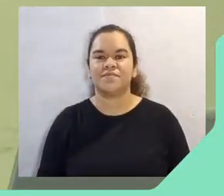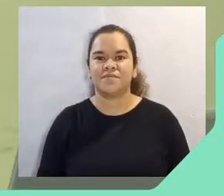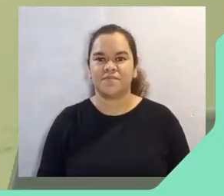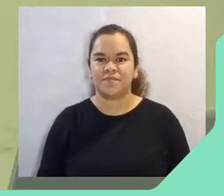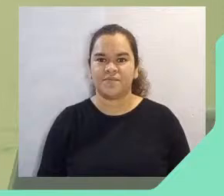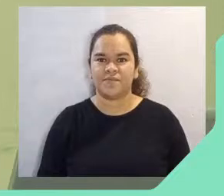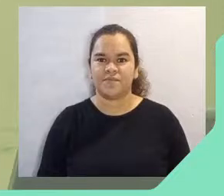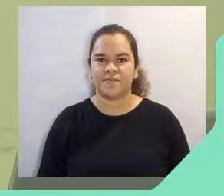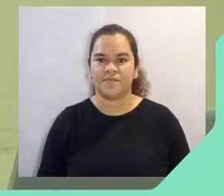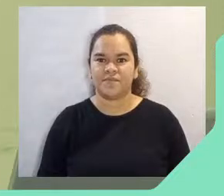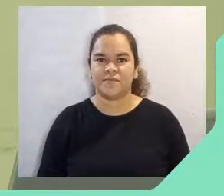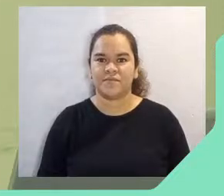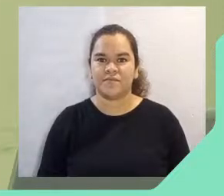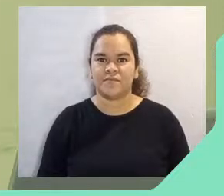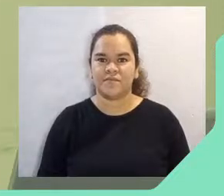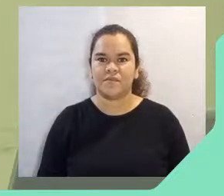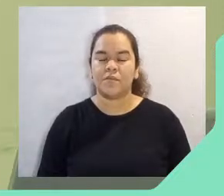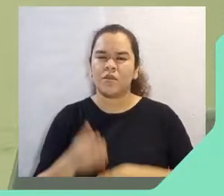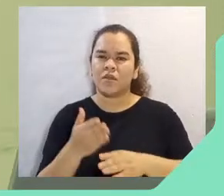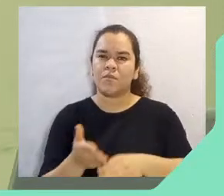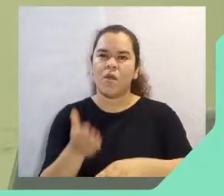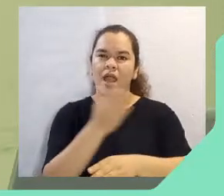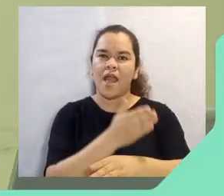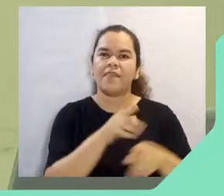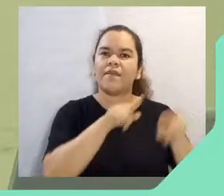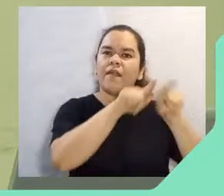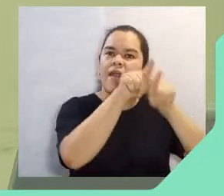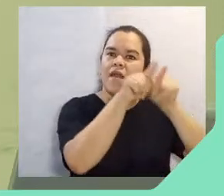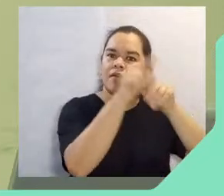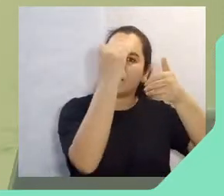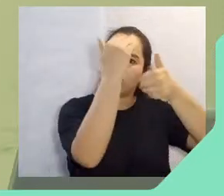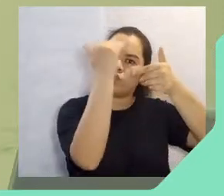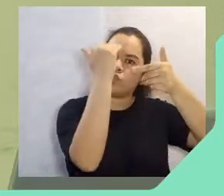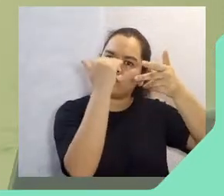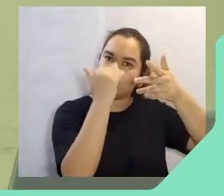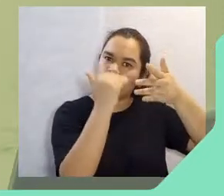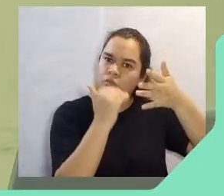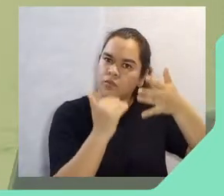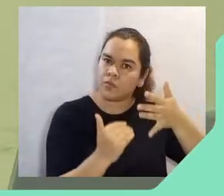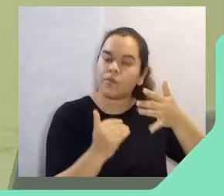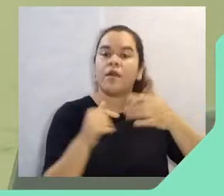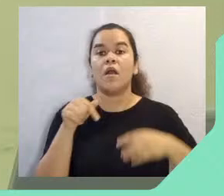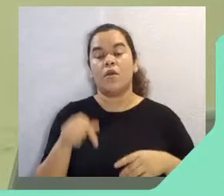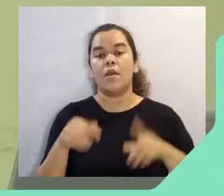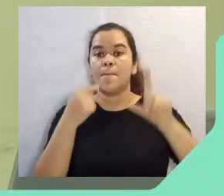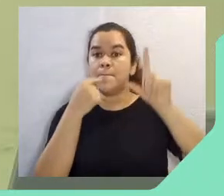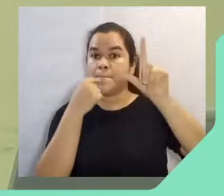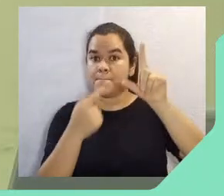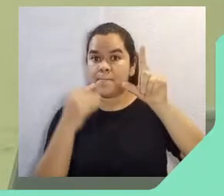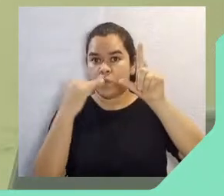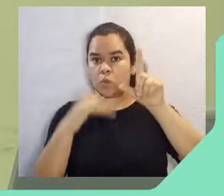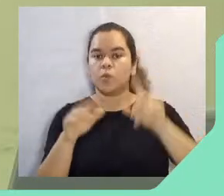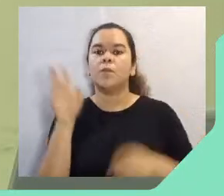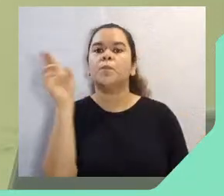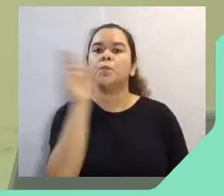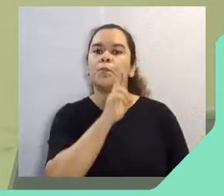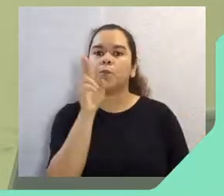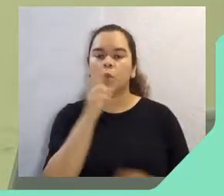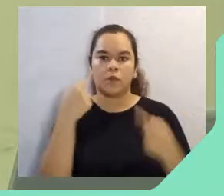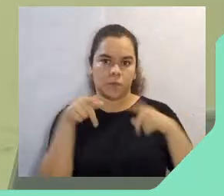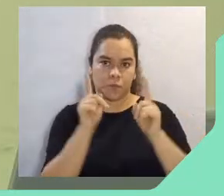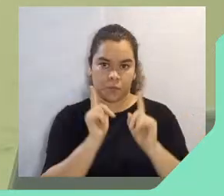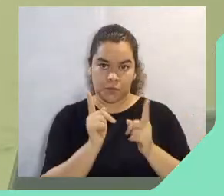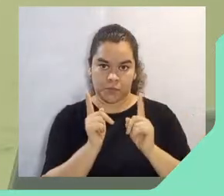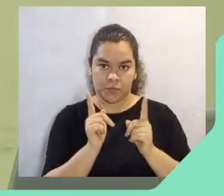vinieron siendo las presentaciones, vamos a hacerle una consulta a la profesora Natalia Serrano,